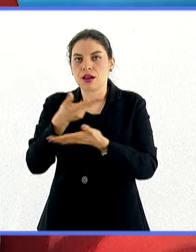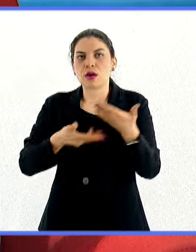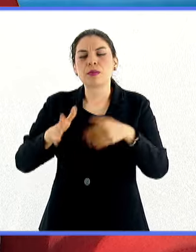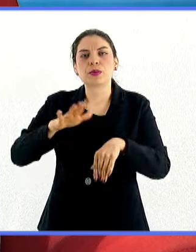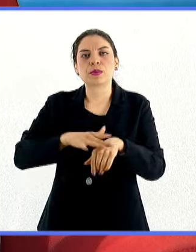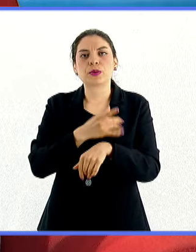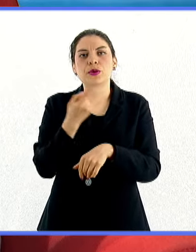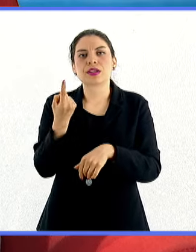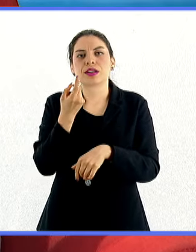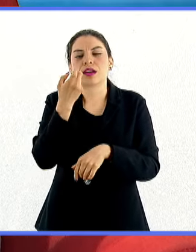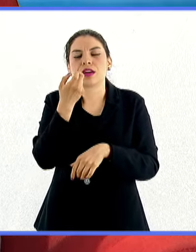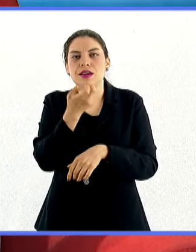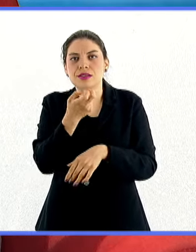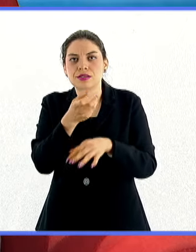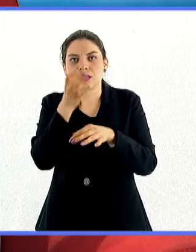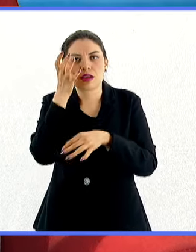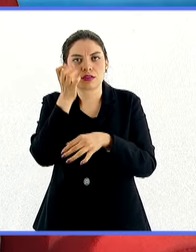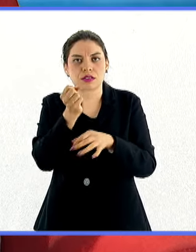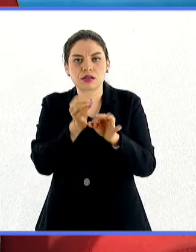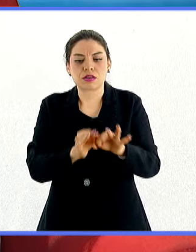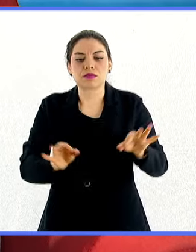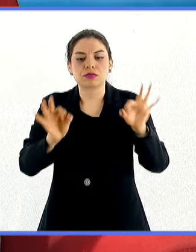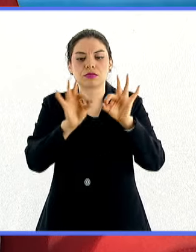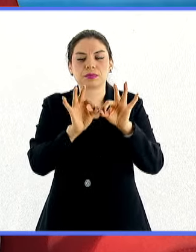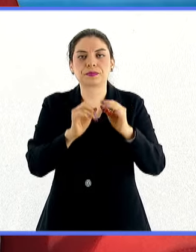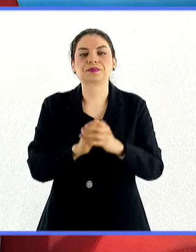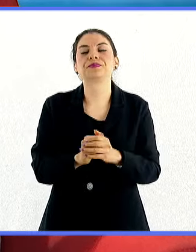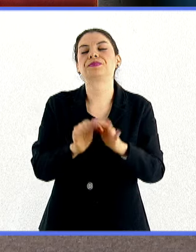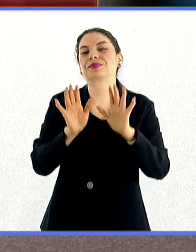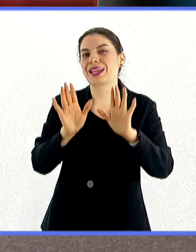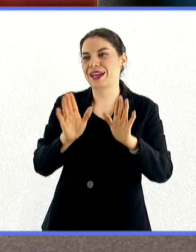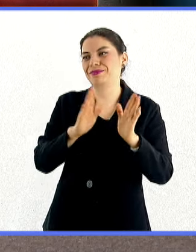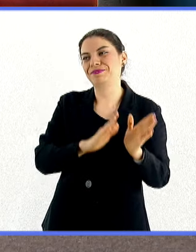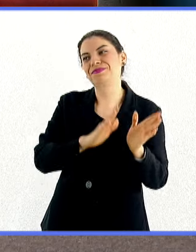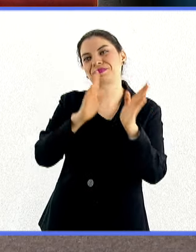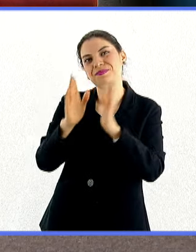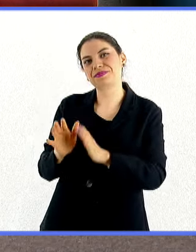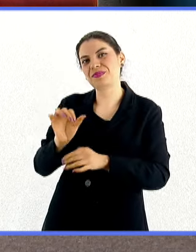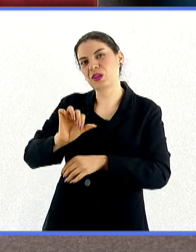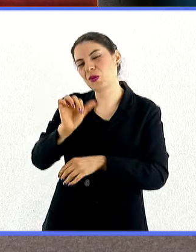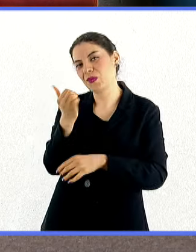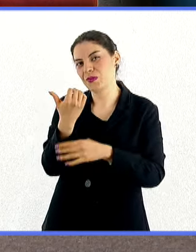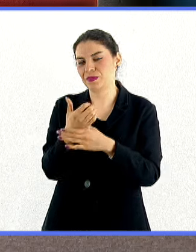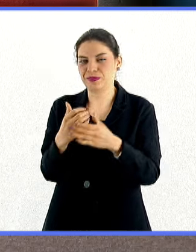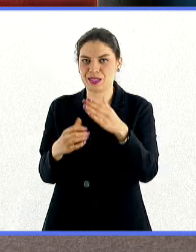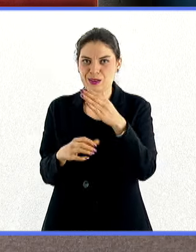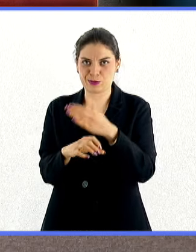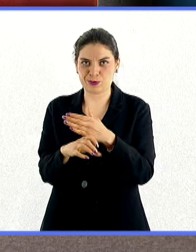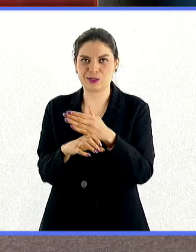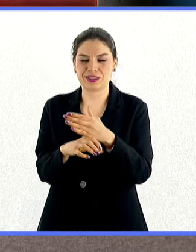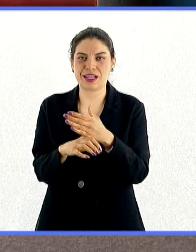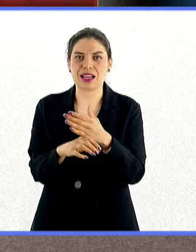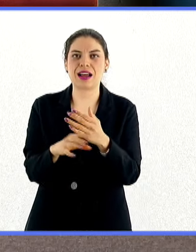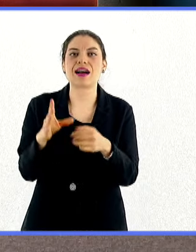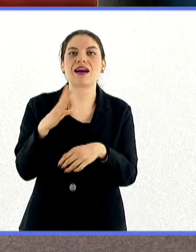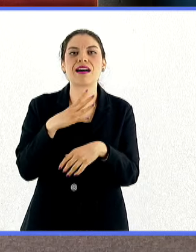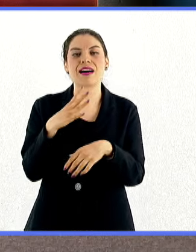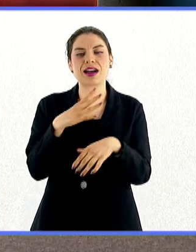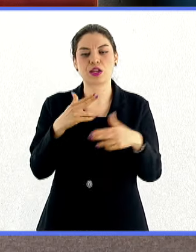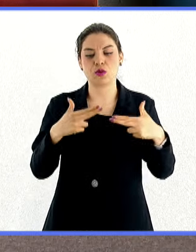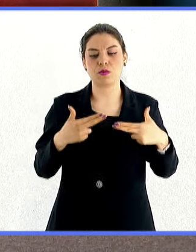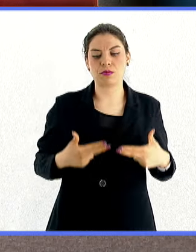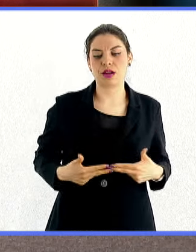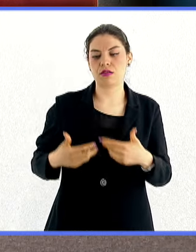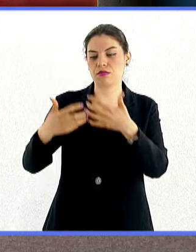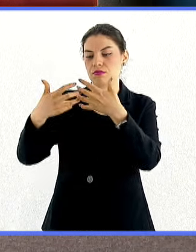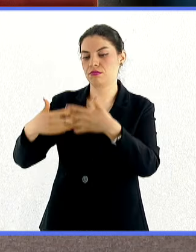y cómo permea, digamos, tu vida diaria? Pasamos a otra variable que todavía nos distingue de las máquinas y de la